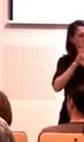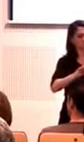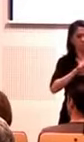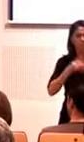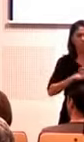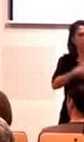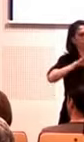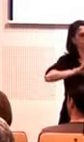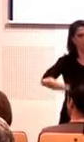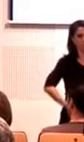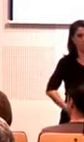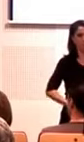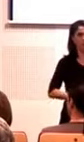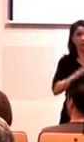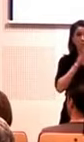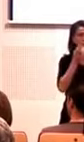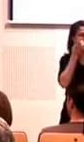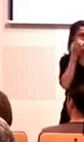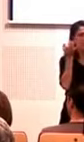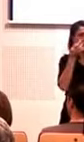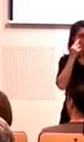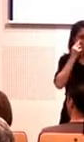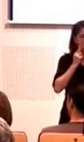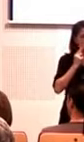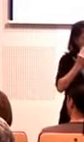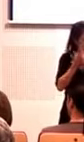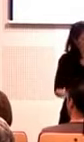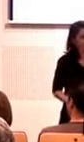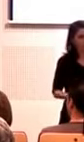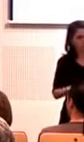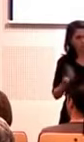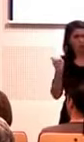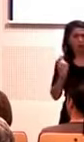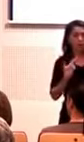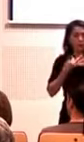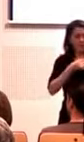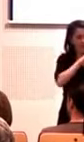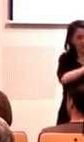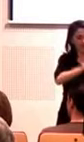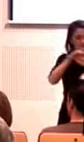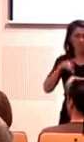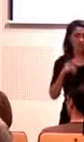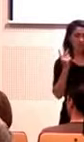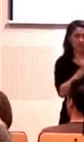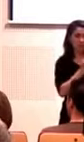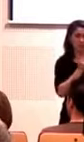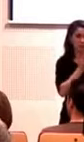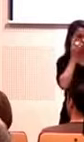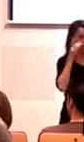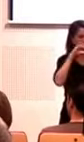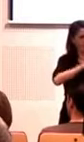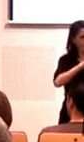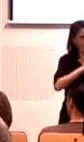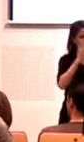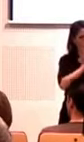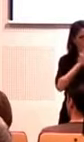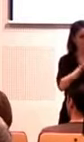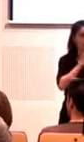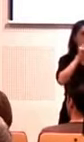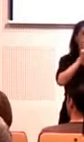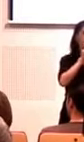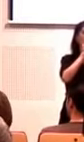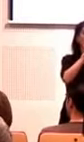es enfrentarte a los miedos, a las dos enfermedades que son ocultas, como es el VIH y